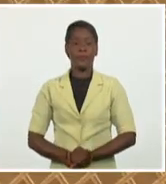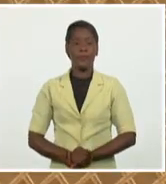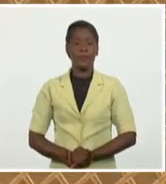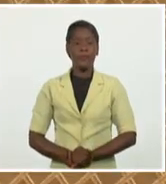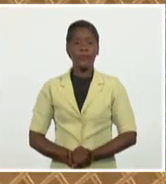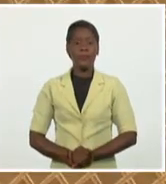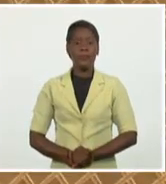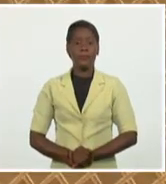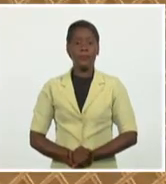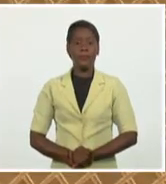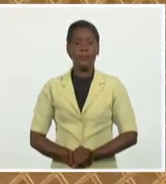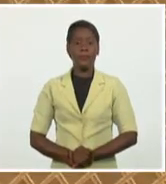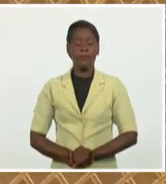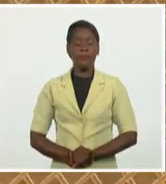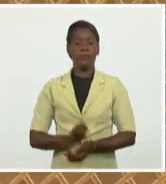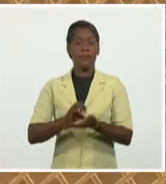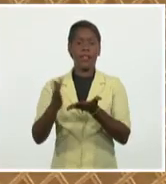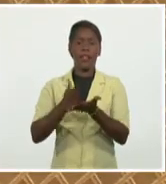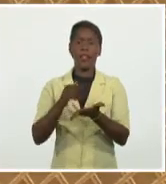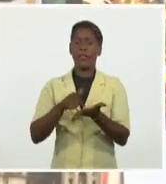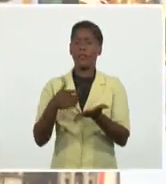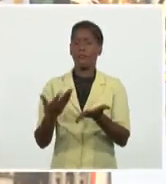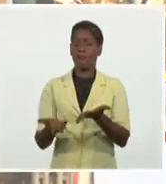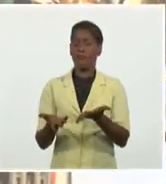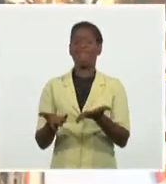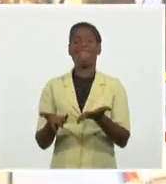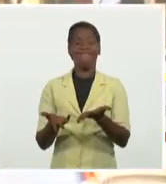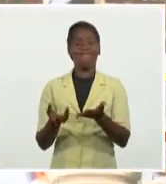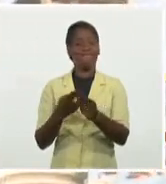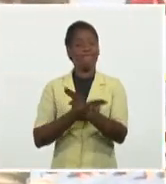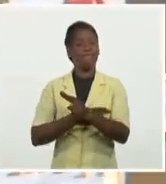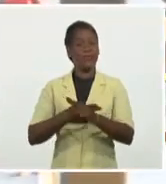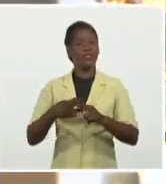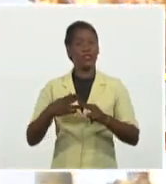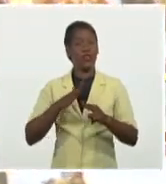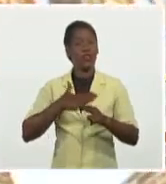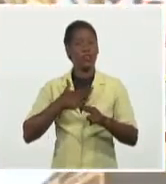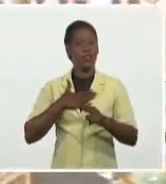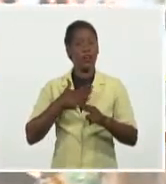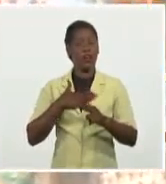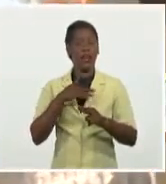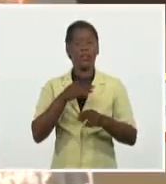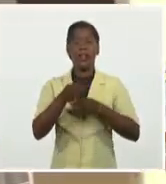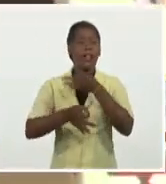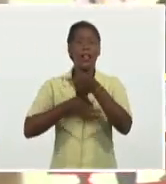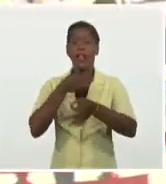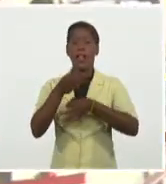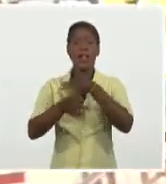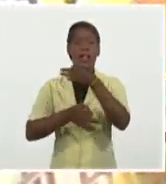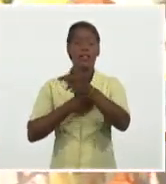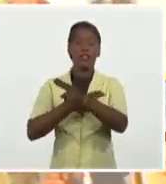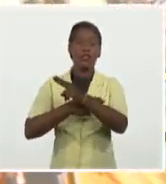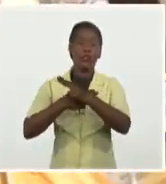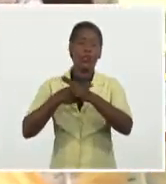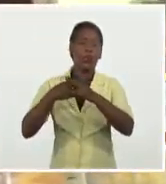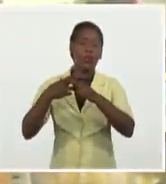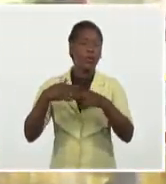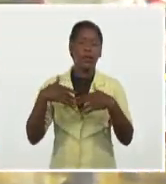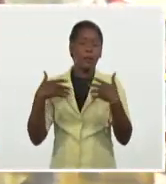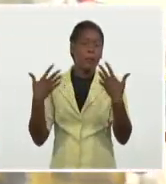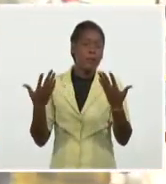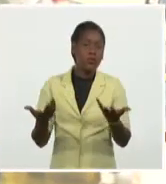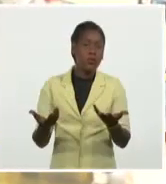Los ejemplares parten del enfoque de una historia comparada en la cual se exponen los más relevantes hechos y problemas del devenir